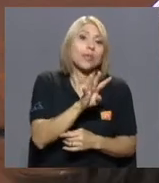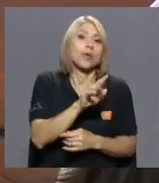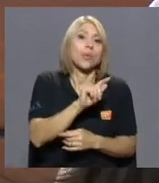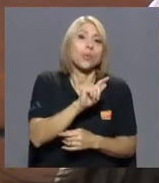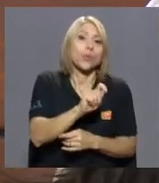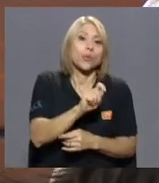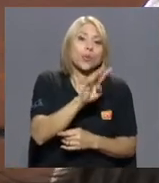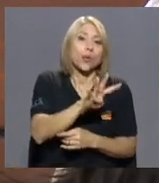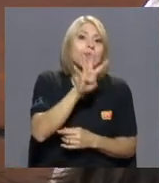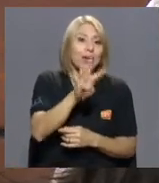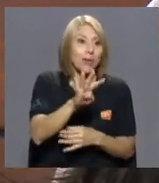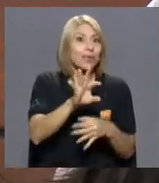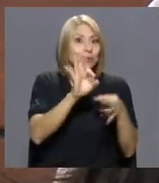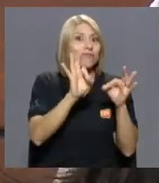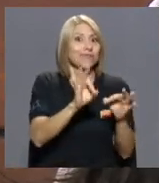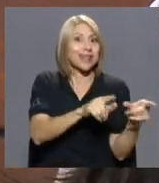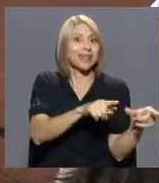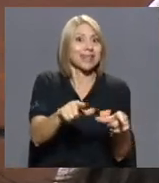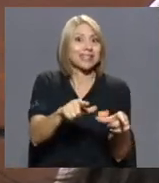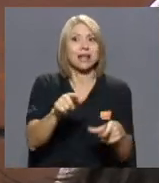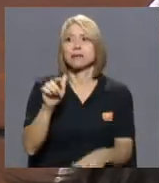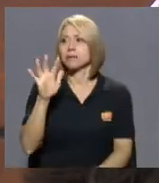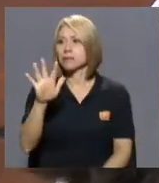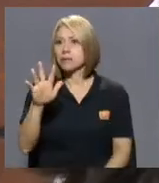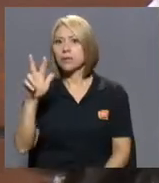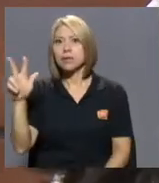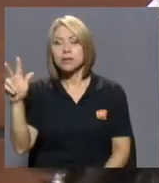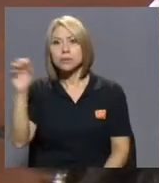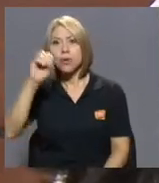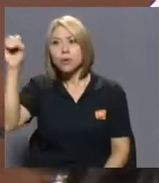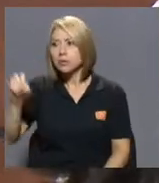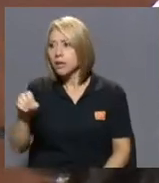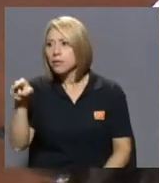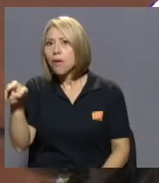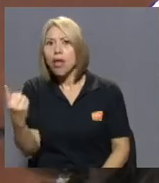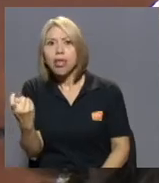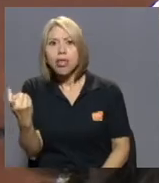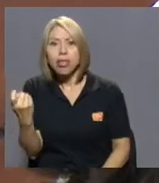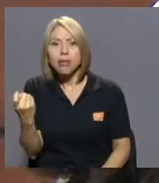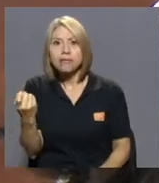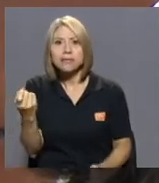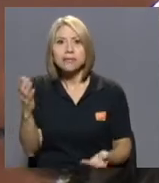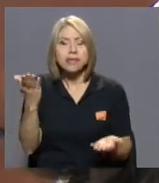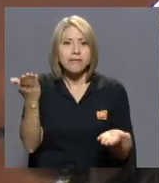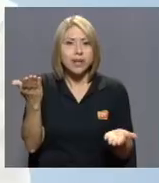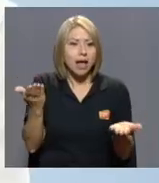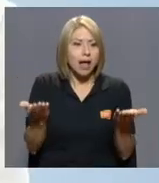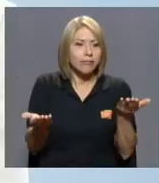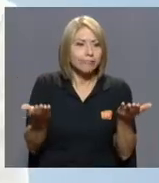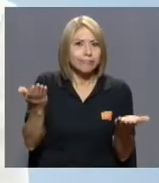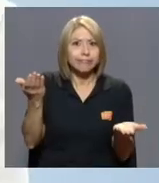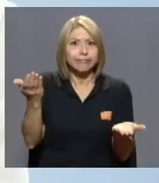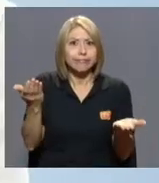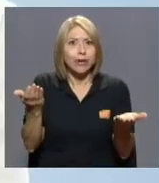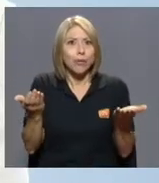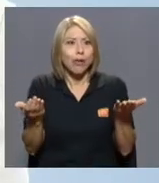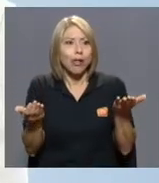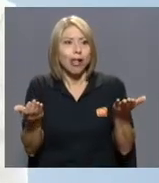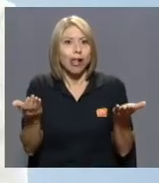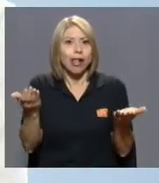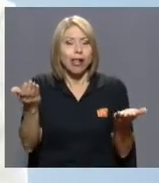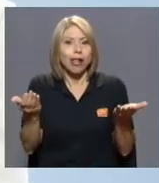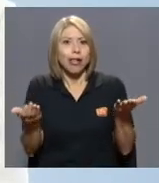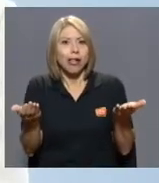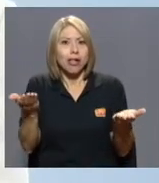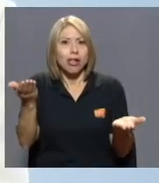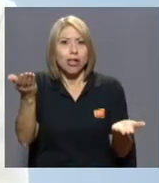53% de las acciones estaban en ejecución. El balance daba menos de un 30%, ¿verdad? Entonces, realmente lo que nos dice eso